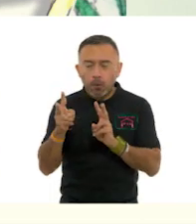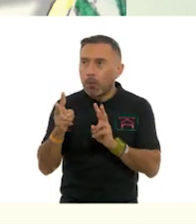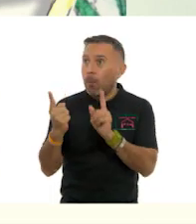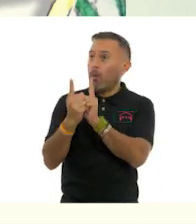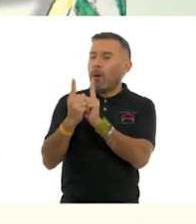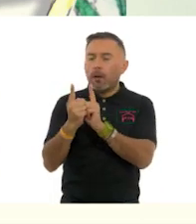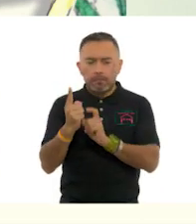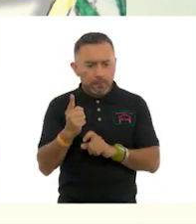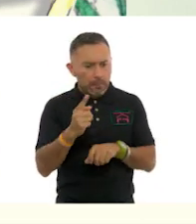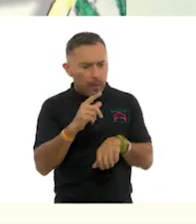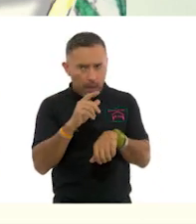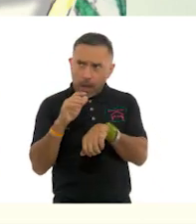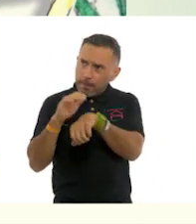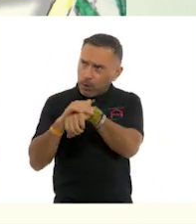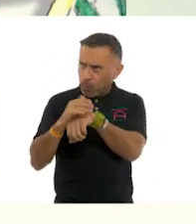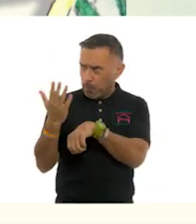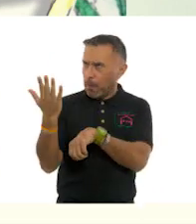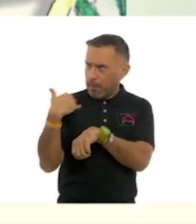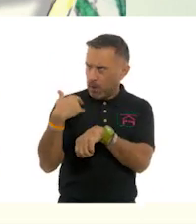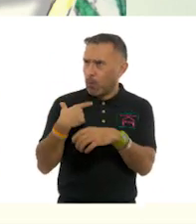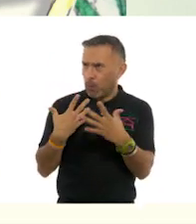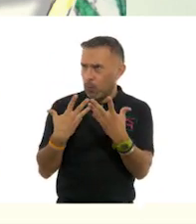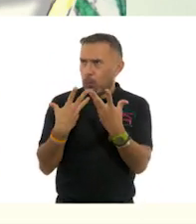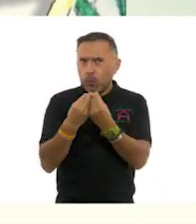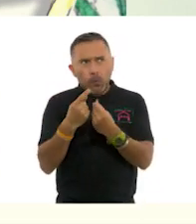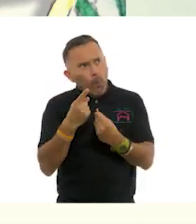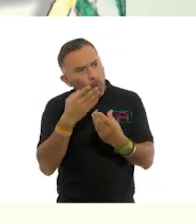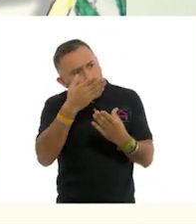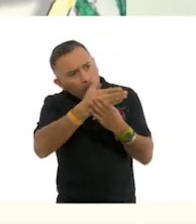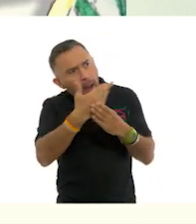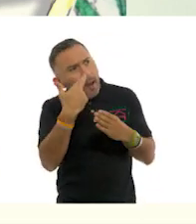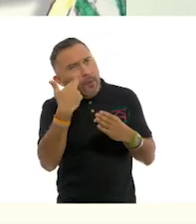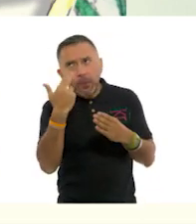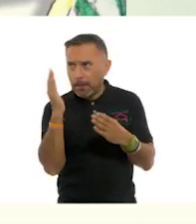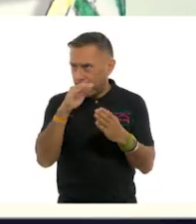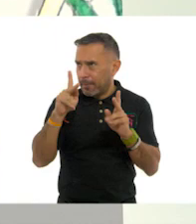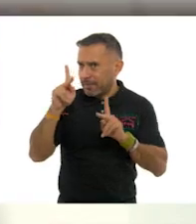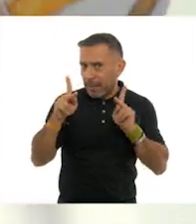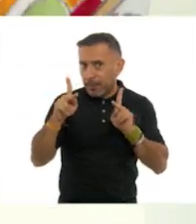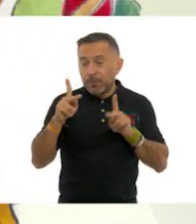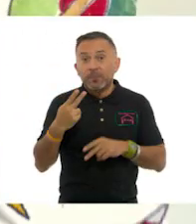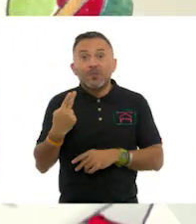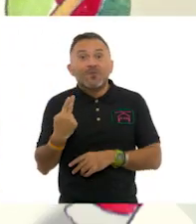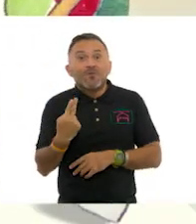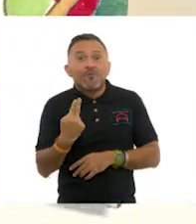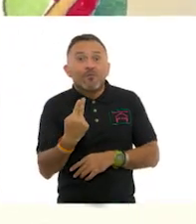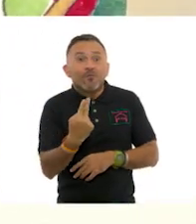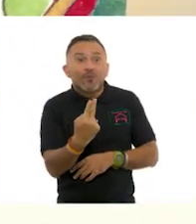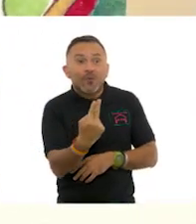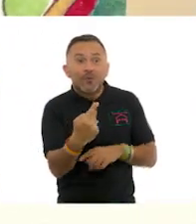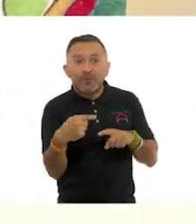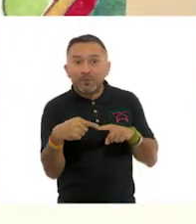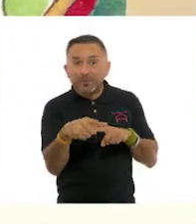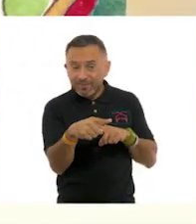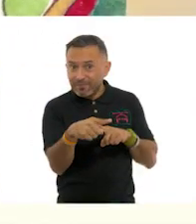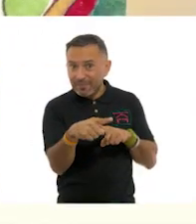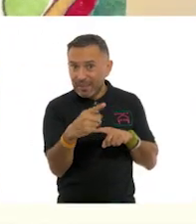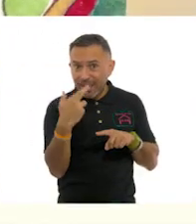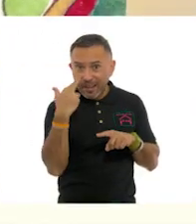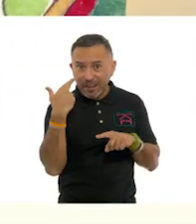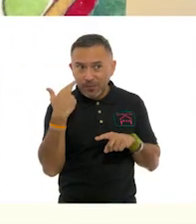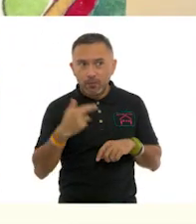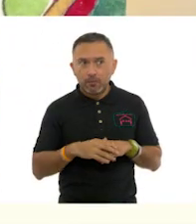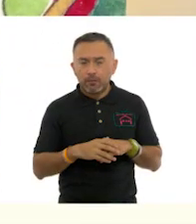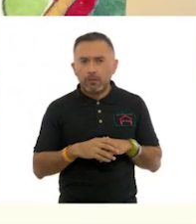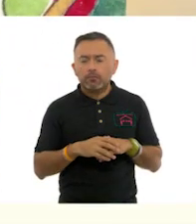usted conmigo, visitemos juntos a doña Ratona. A poco llegaron y avanza Ratón.